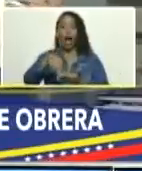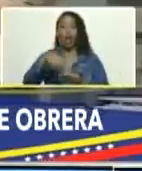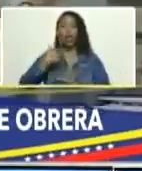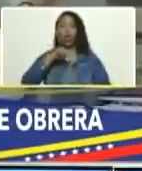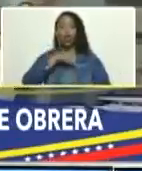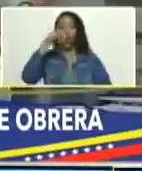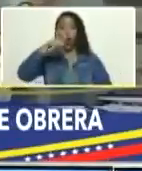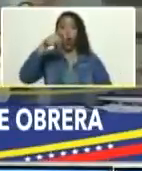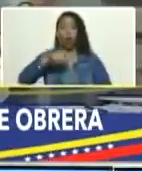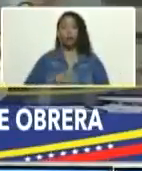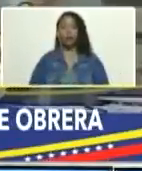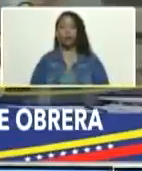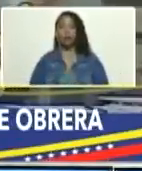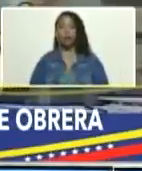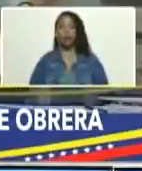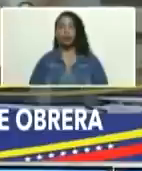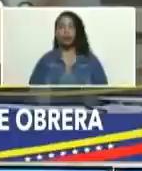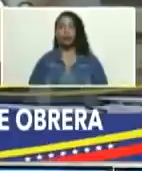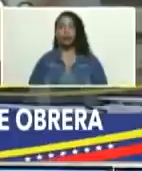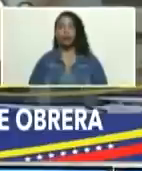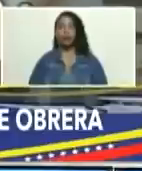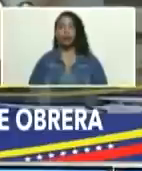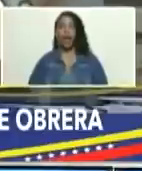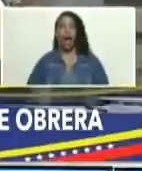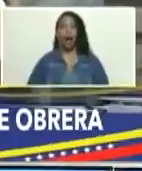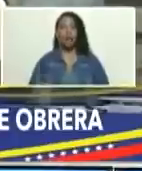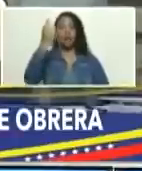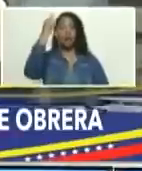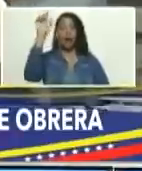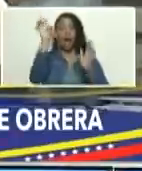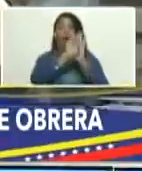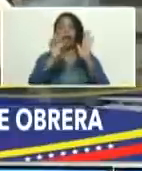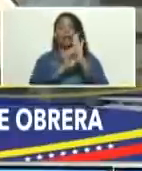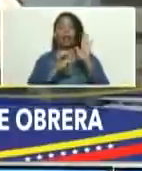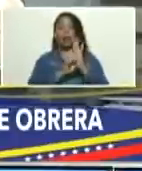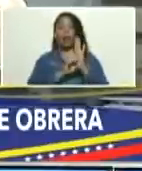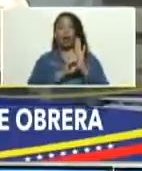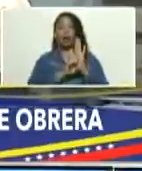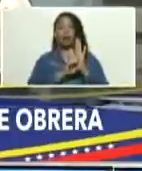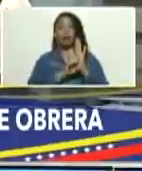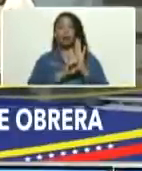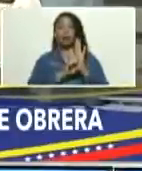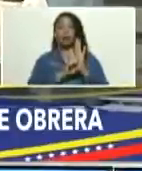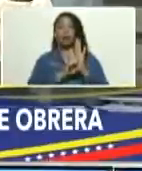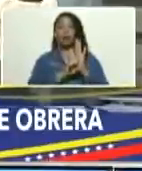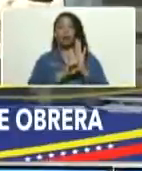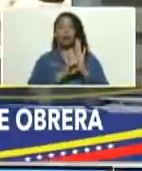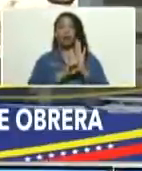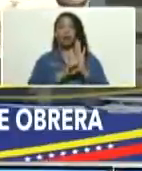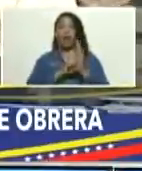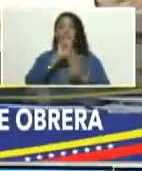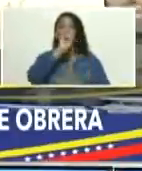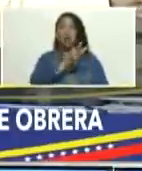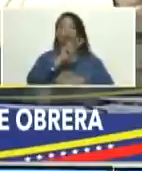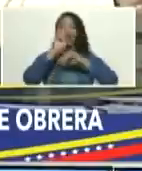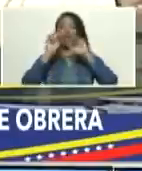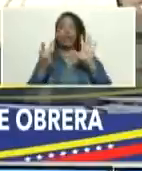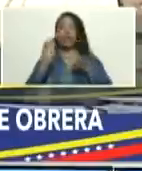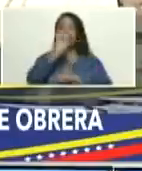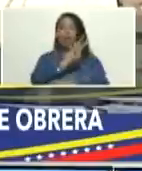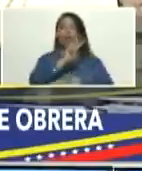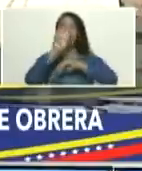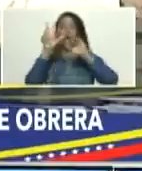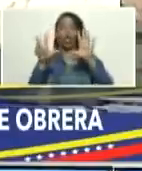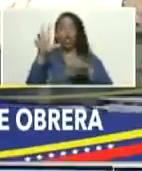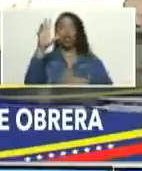hoy. La primera etapa de las rebeliones del 27 y 28 de febrero del